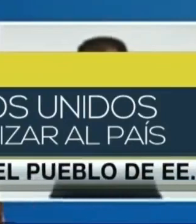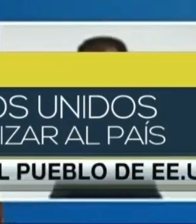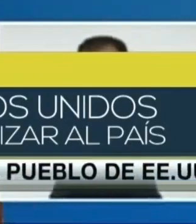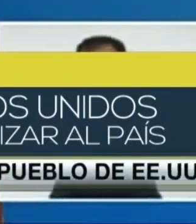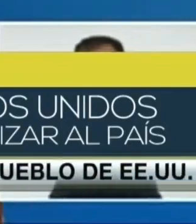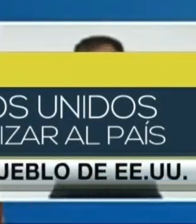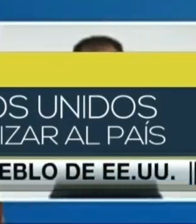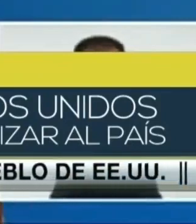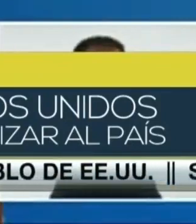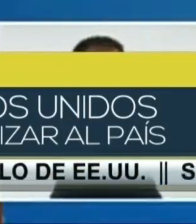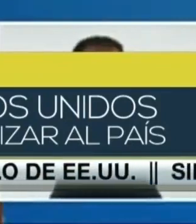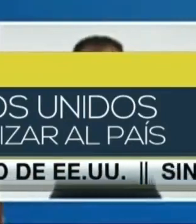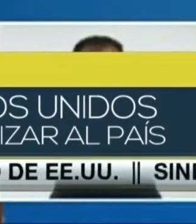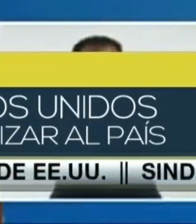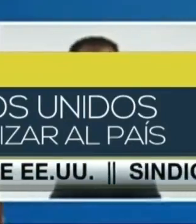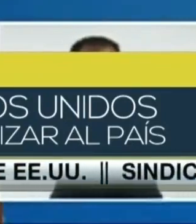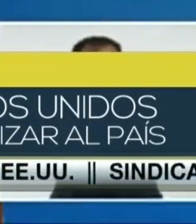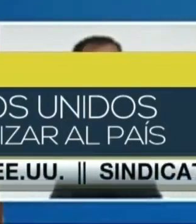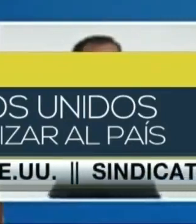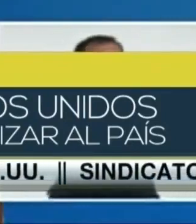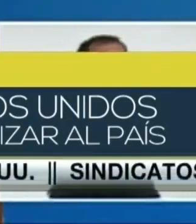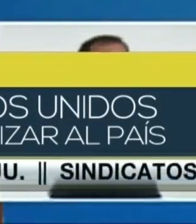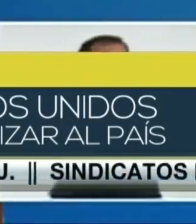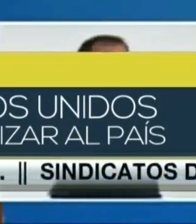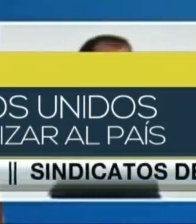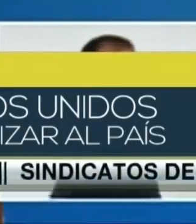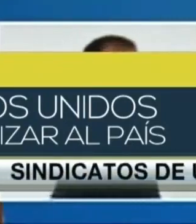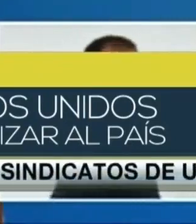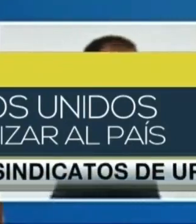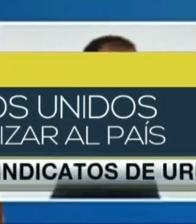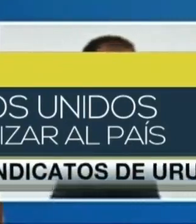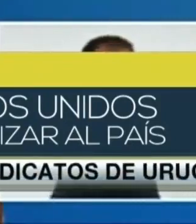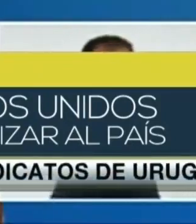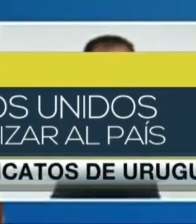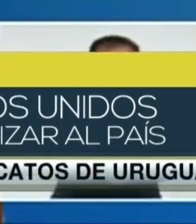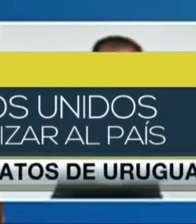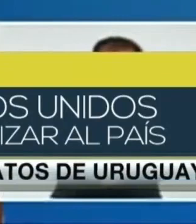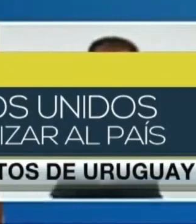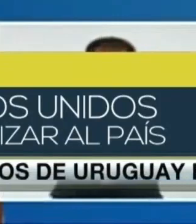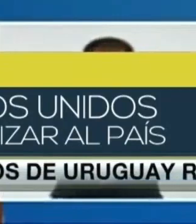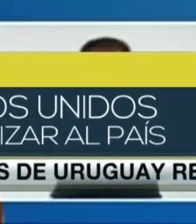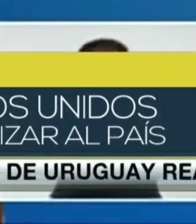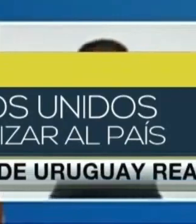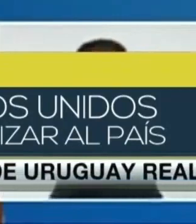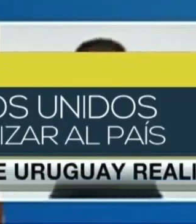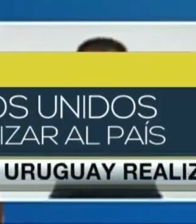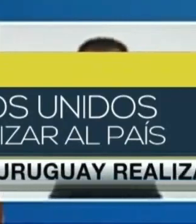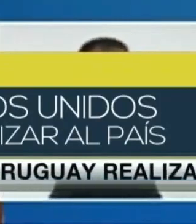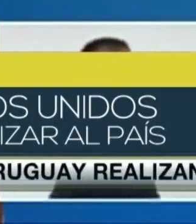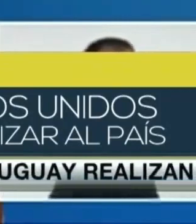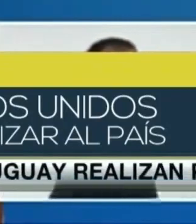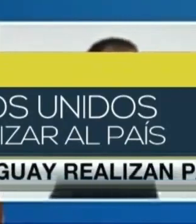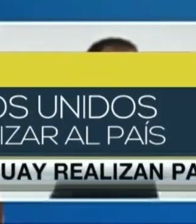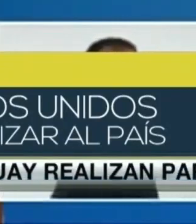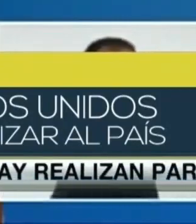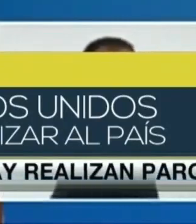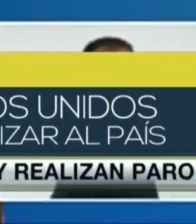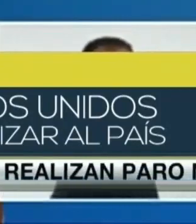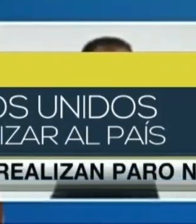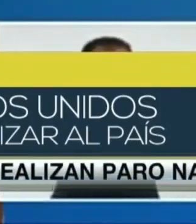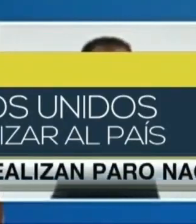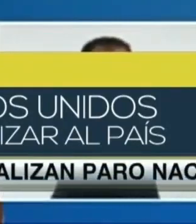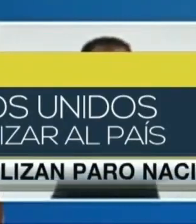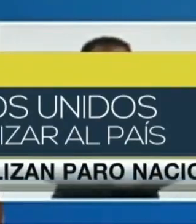Yo dije que era irrelevante desde el punto de vista práctico, porque me consta que